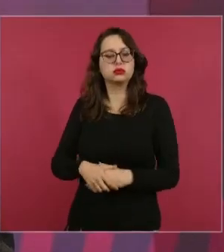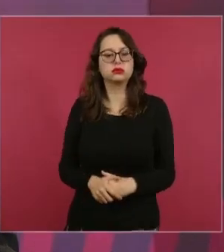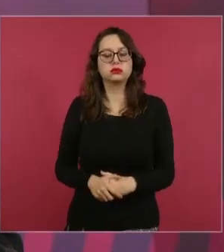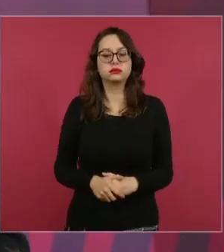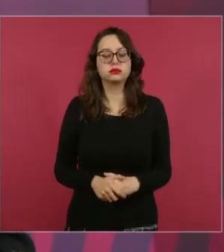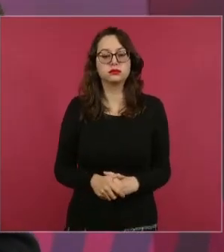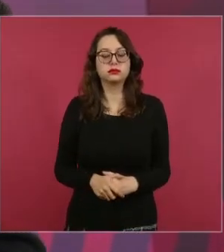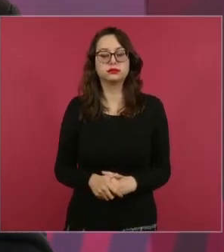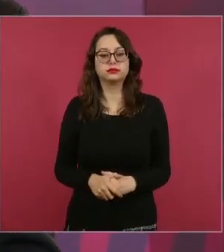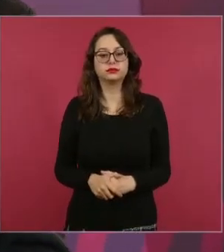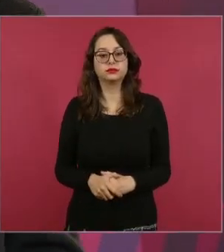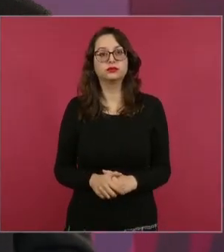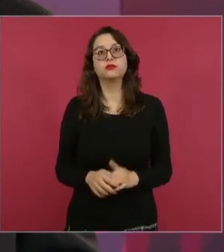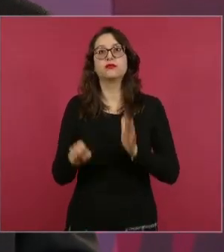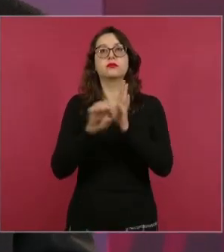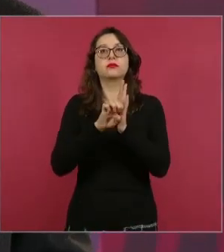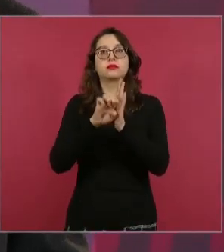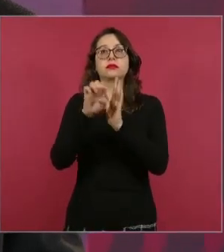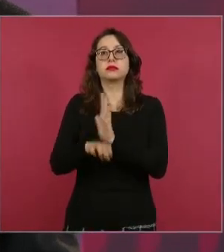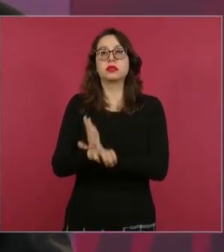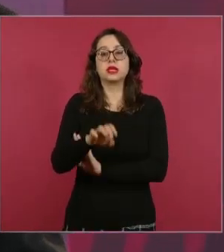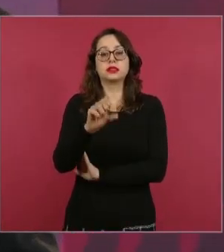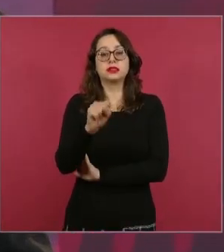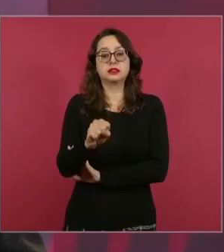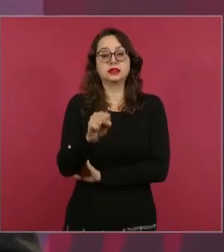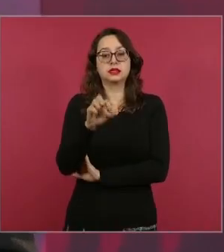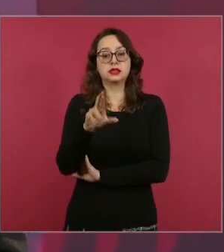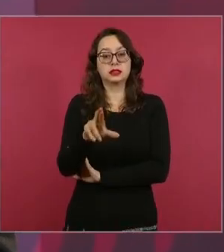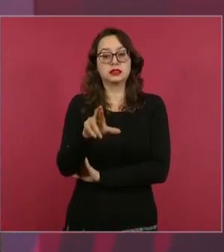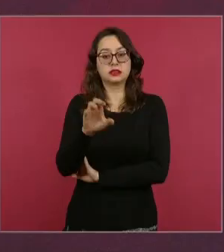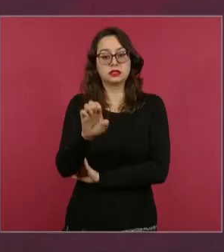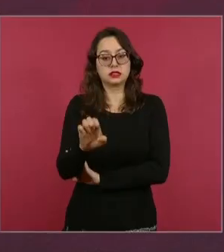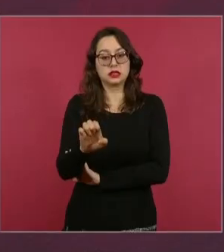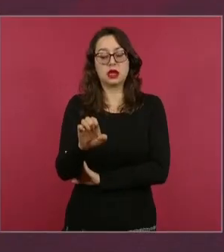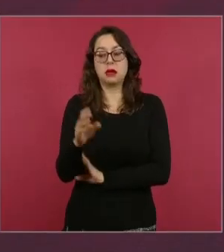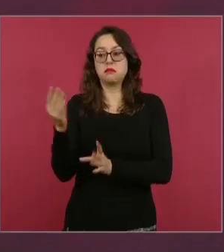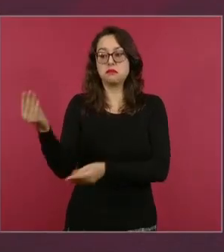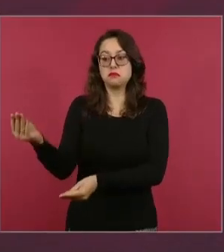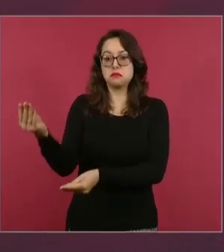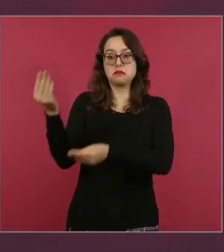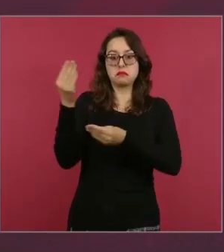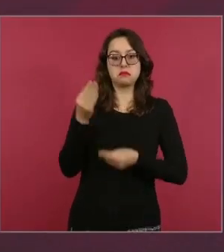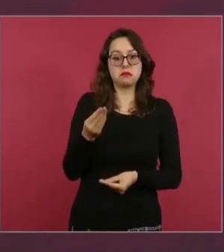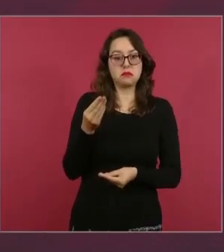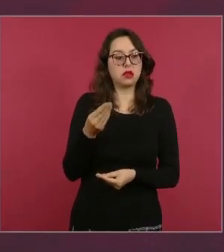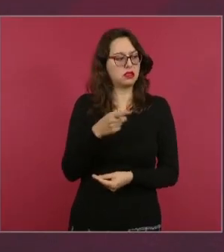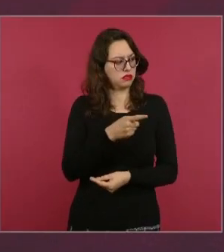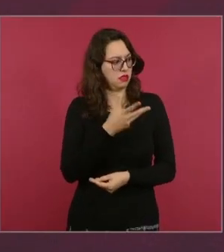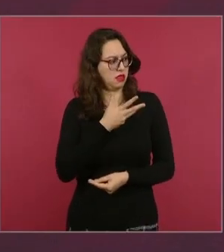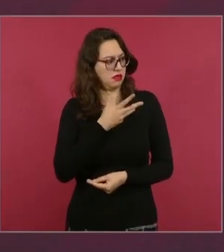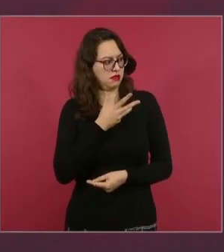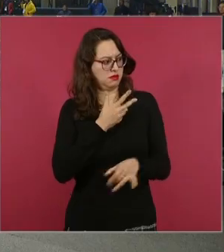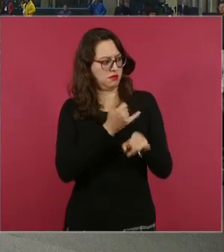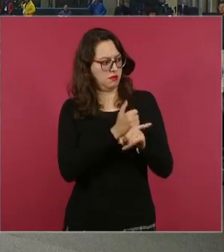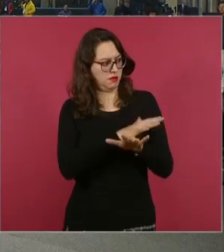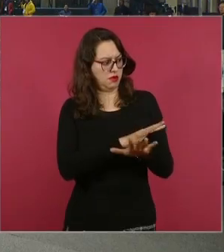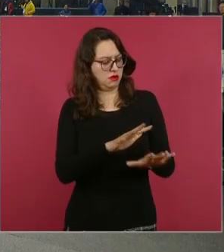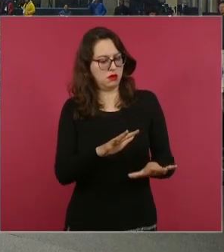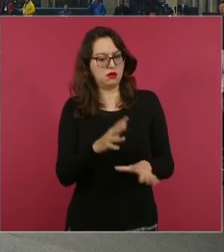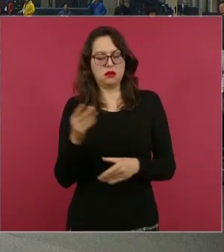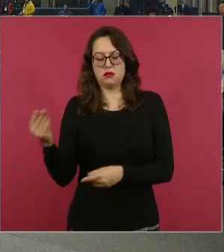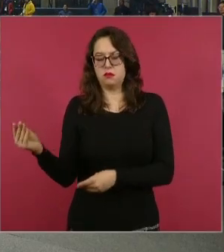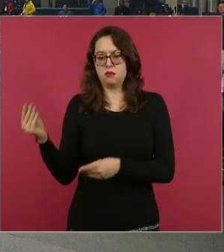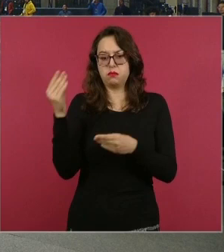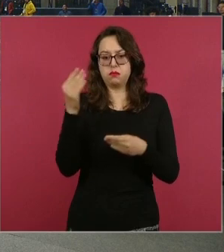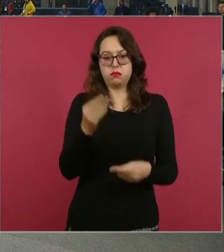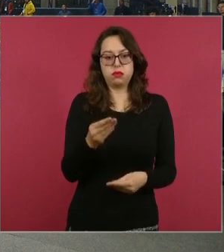eh relaciones exteriores nos entregó a ver si lo tienes el